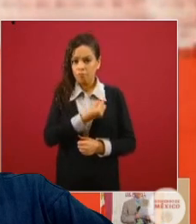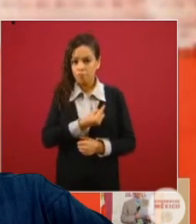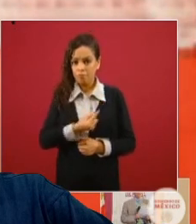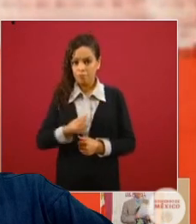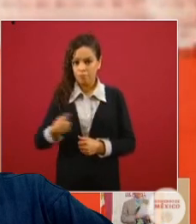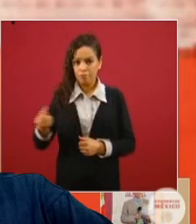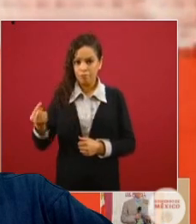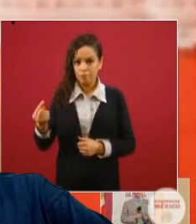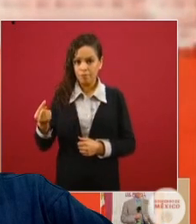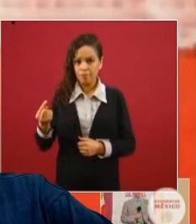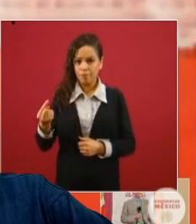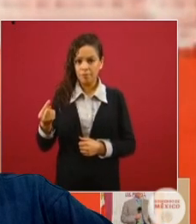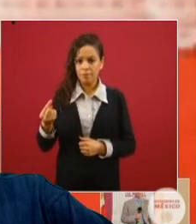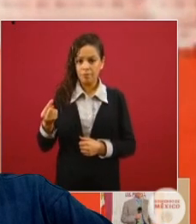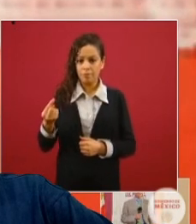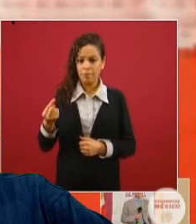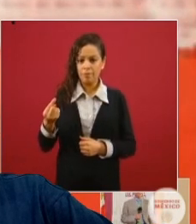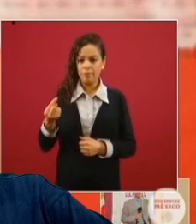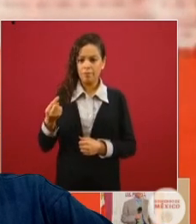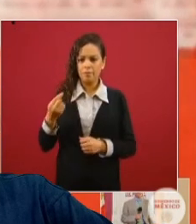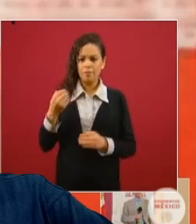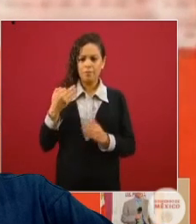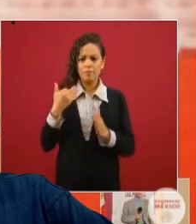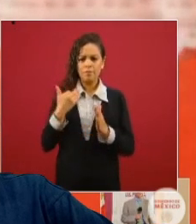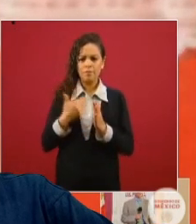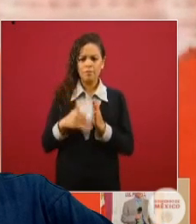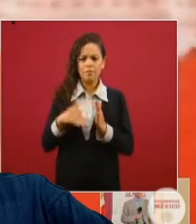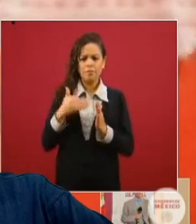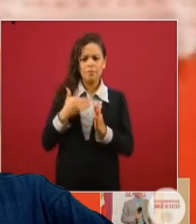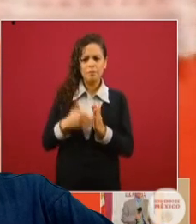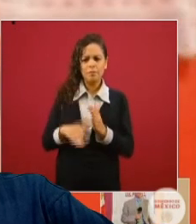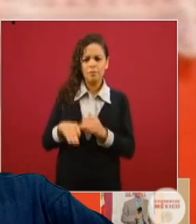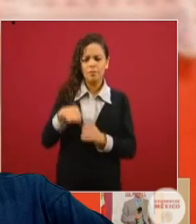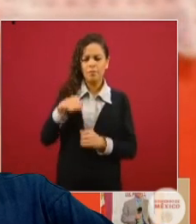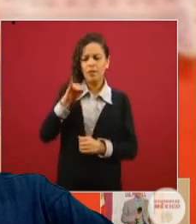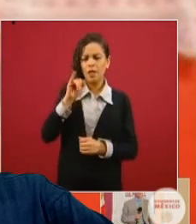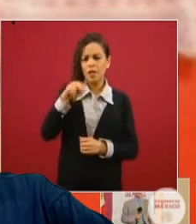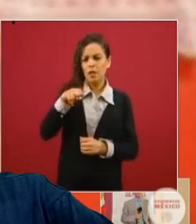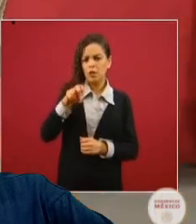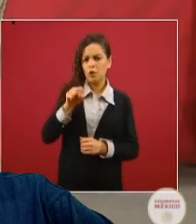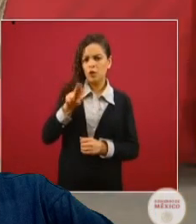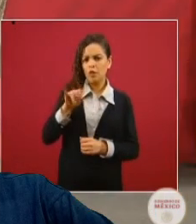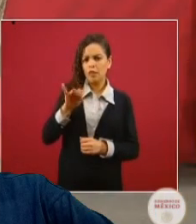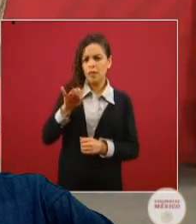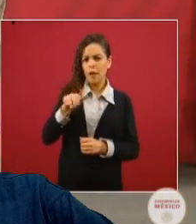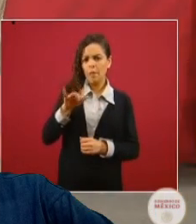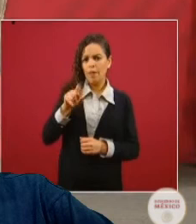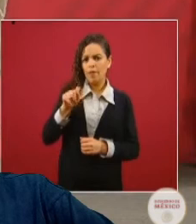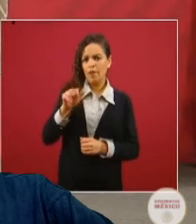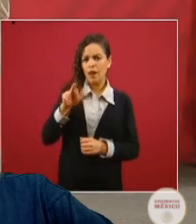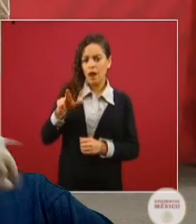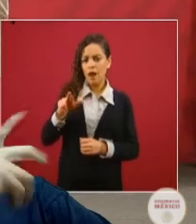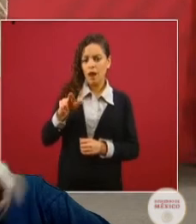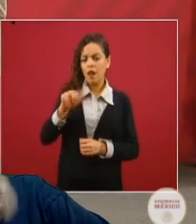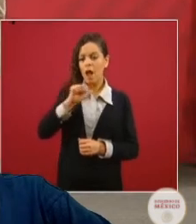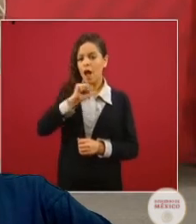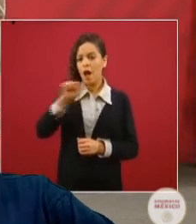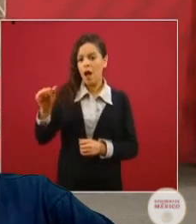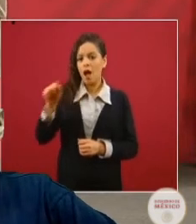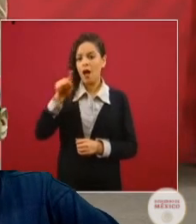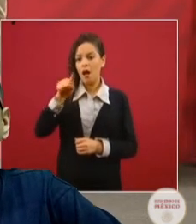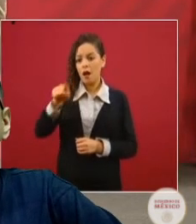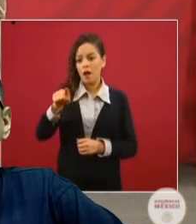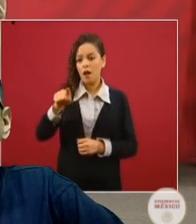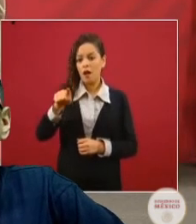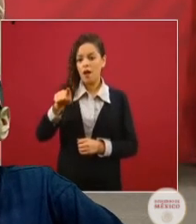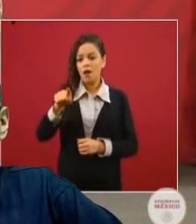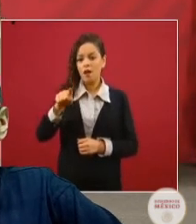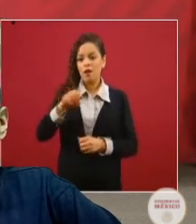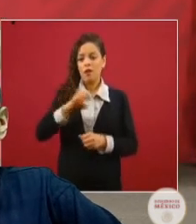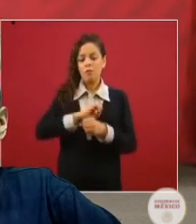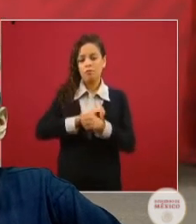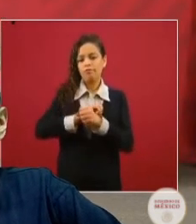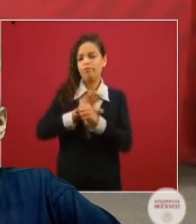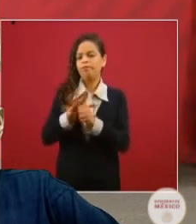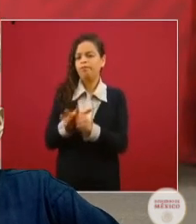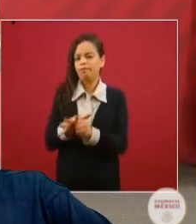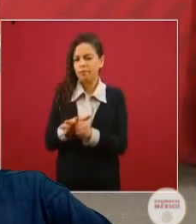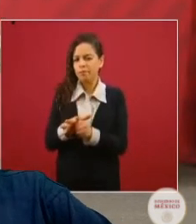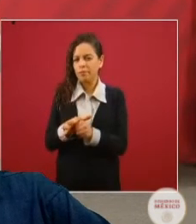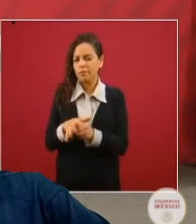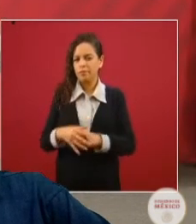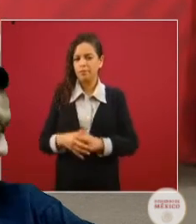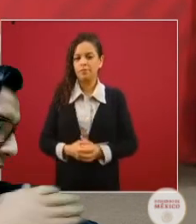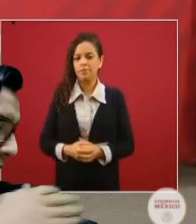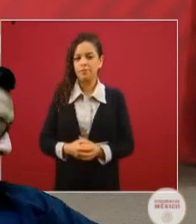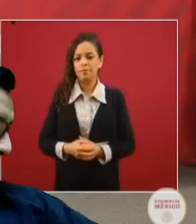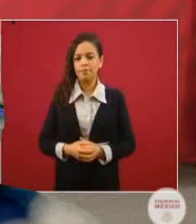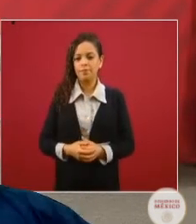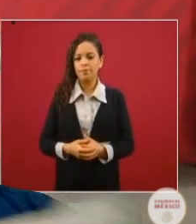los niños con insuficiencia mitral ante el coronavirus? Gracias. Muchas gracias, Renata. No te, se había atrapado el video, no te vimos la primera vez.